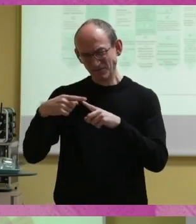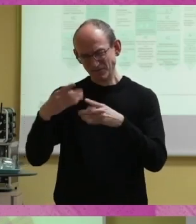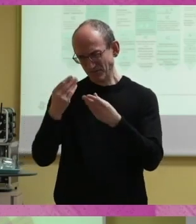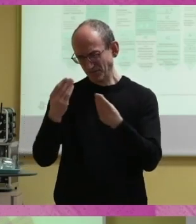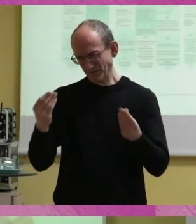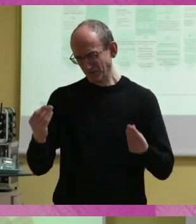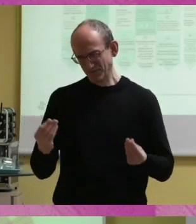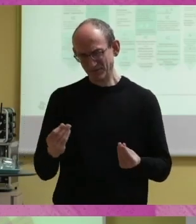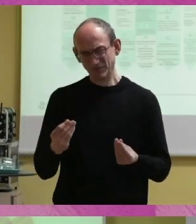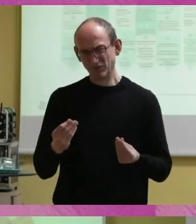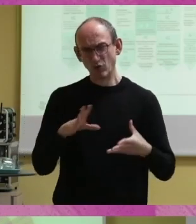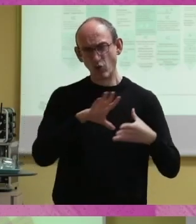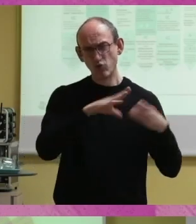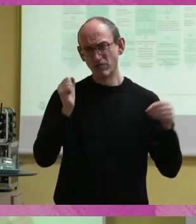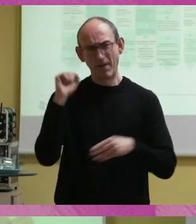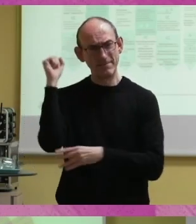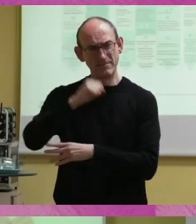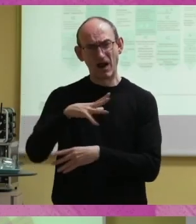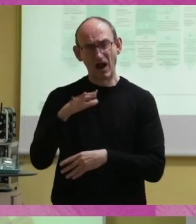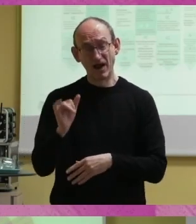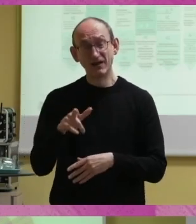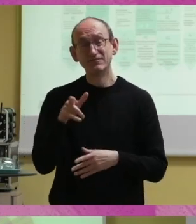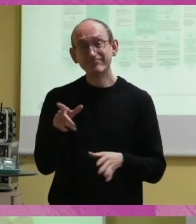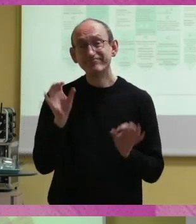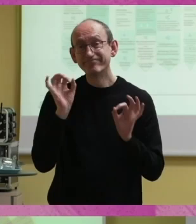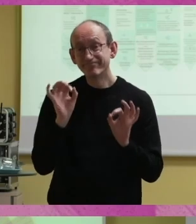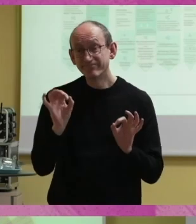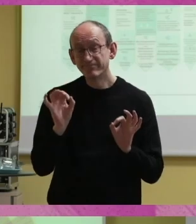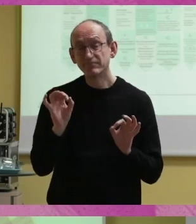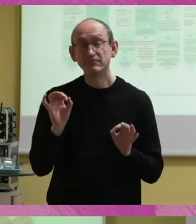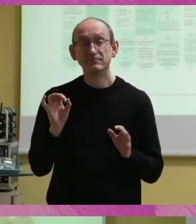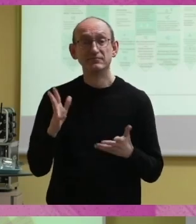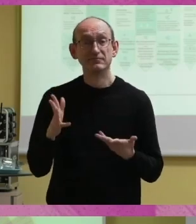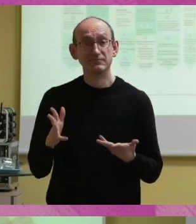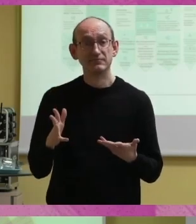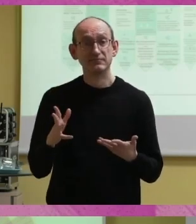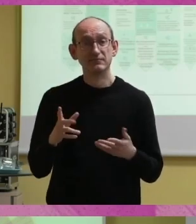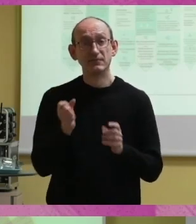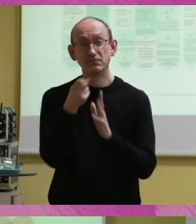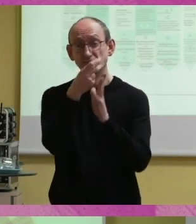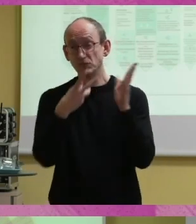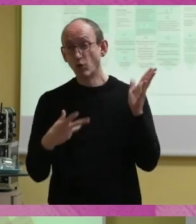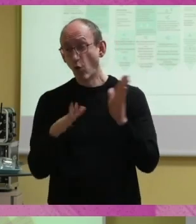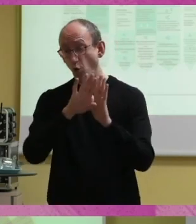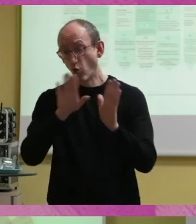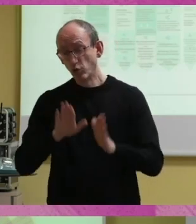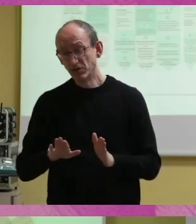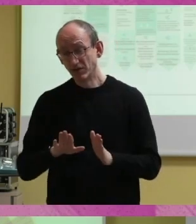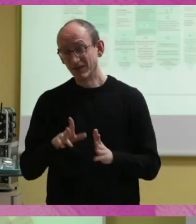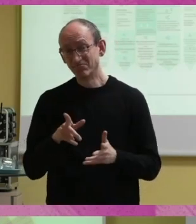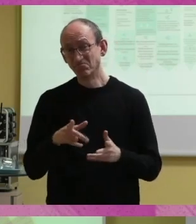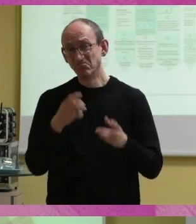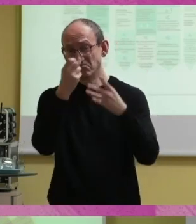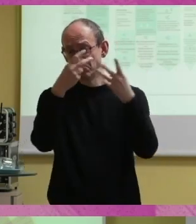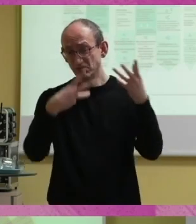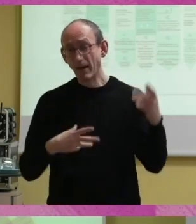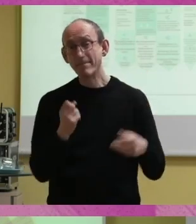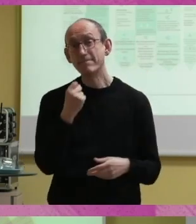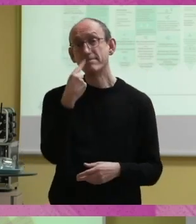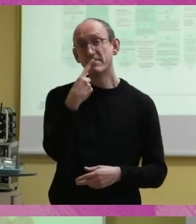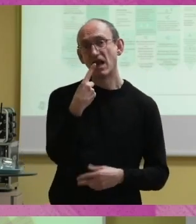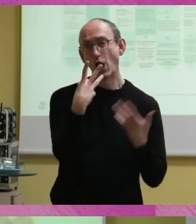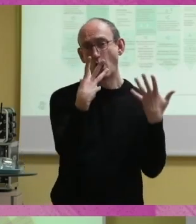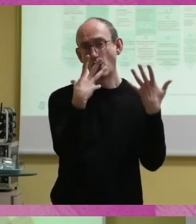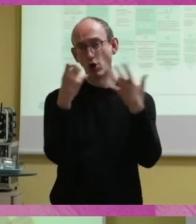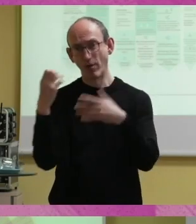más que musculares, que ya habían. Y concretamente en la última numeración, digamos, se han contabilizado